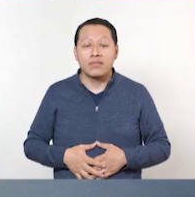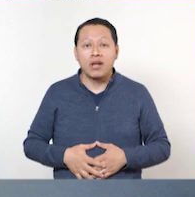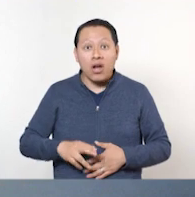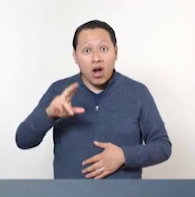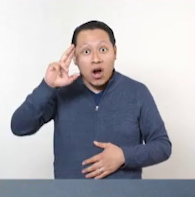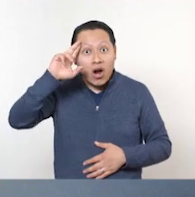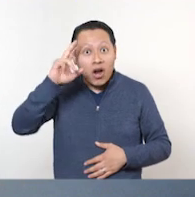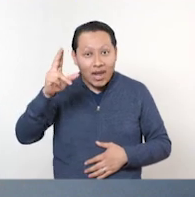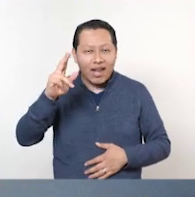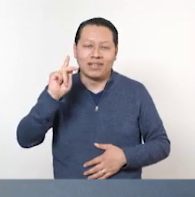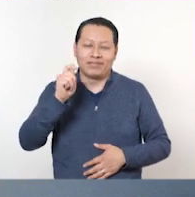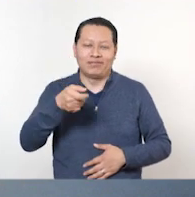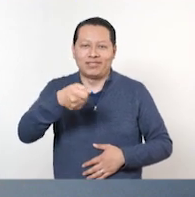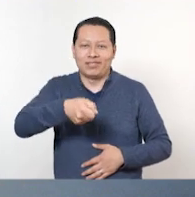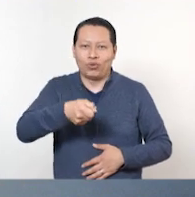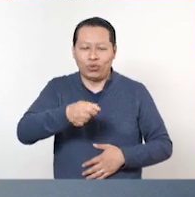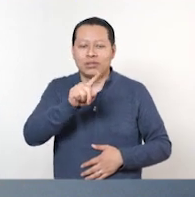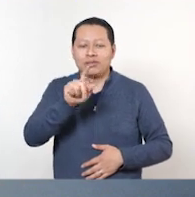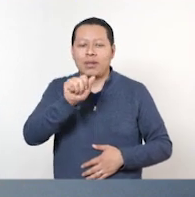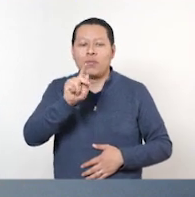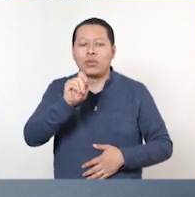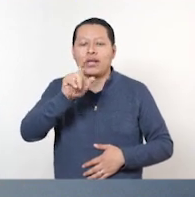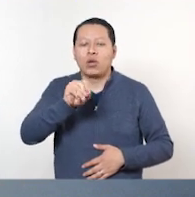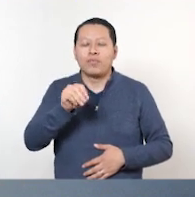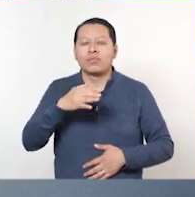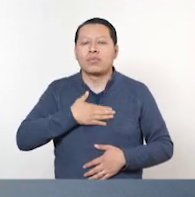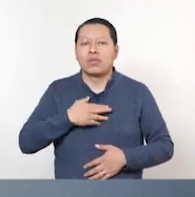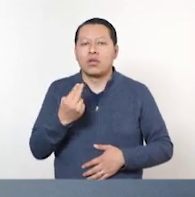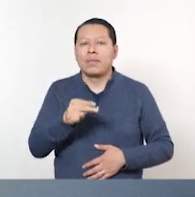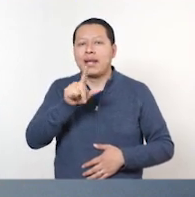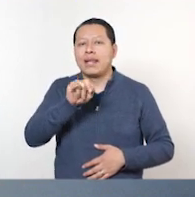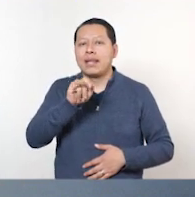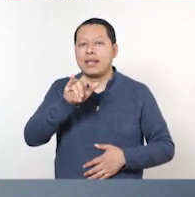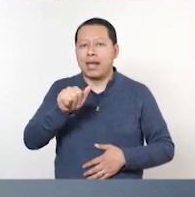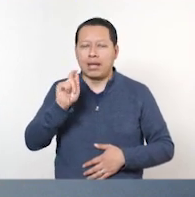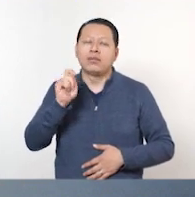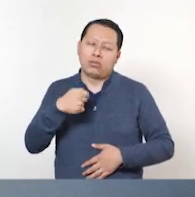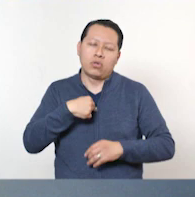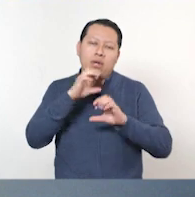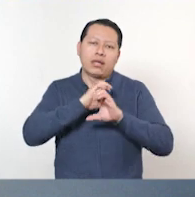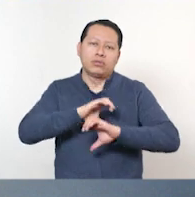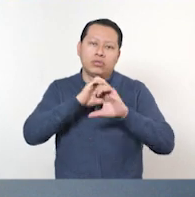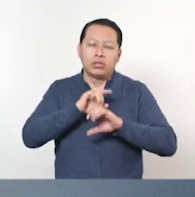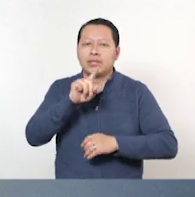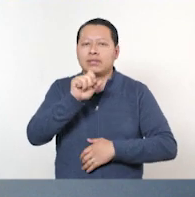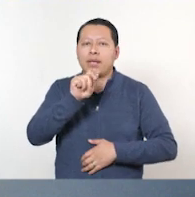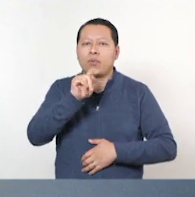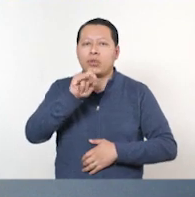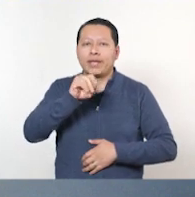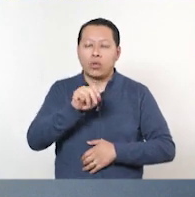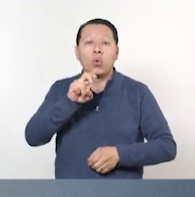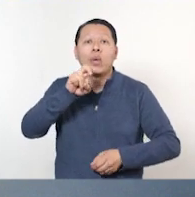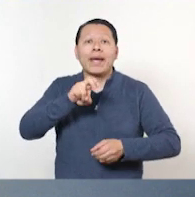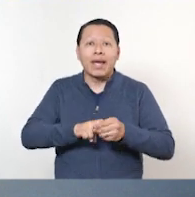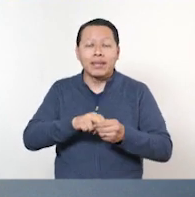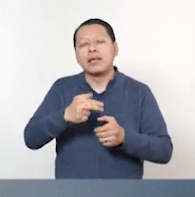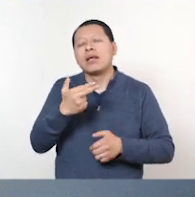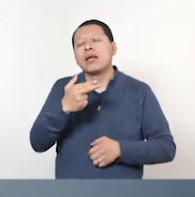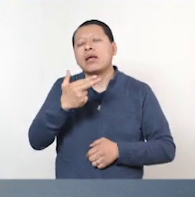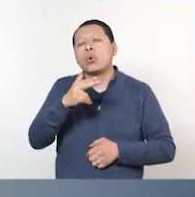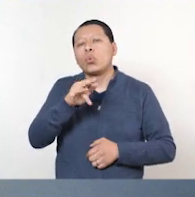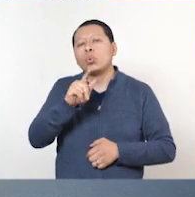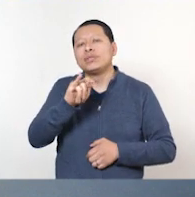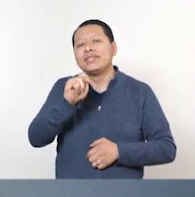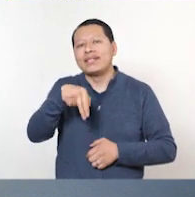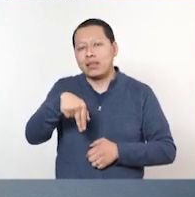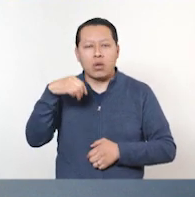Padiushi, te saludo en zapoteco. Soy Lilia Vicente. Te voy a cantar una canción en zapoteco de Juchitán, Oaxaca, que